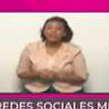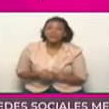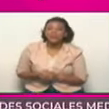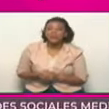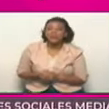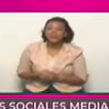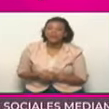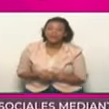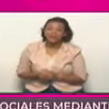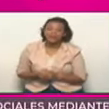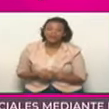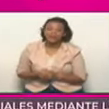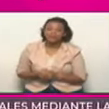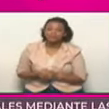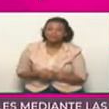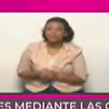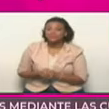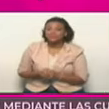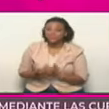barrios de Caracas.